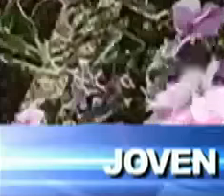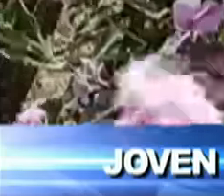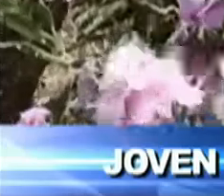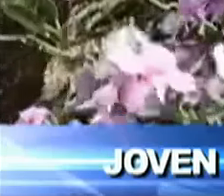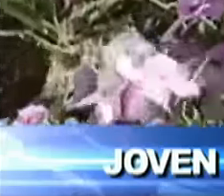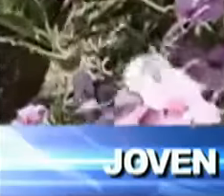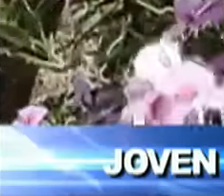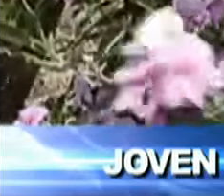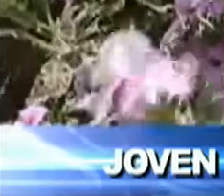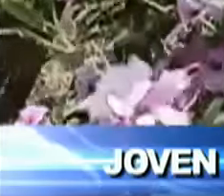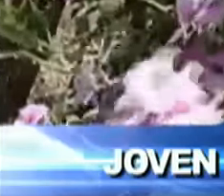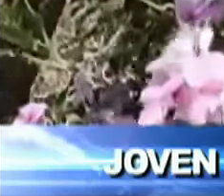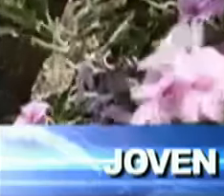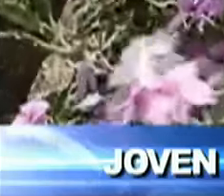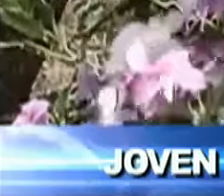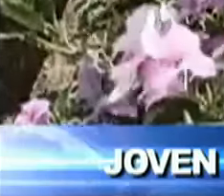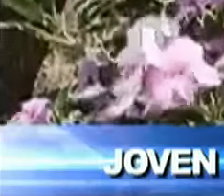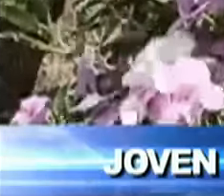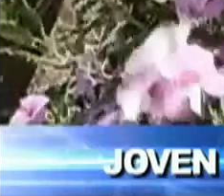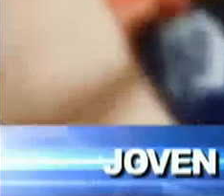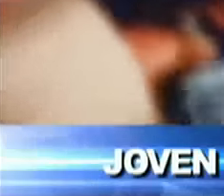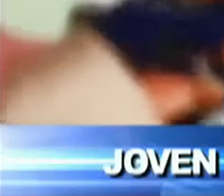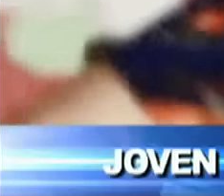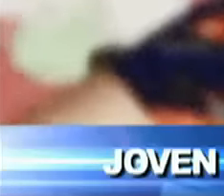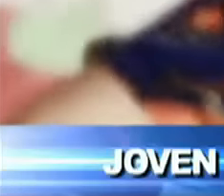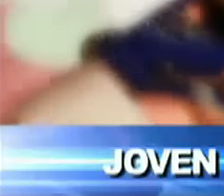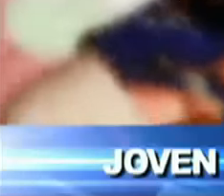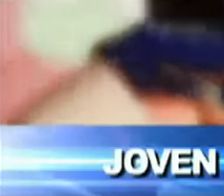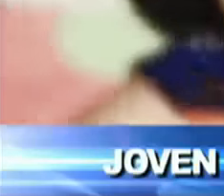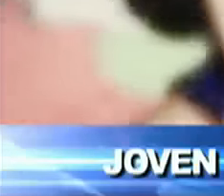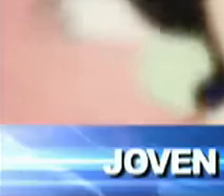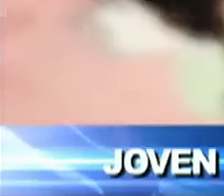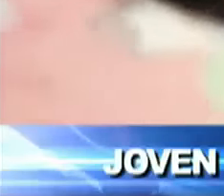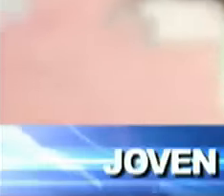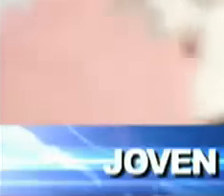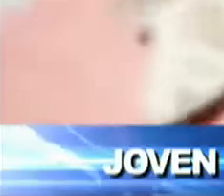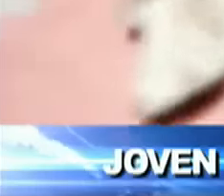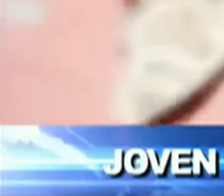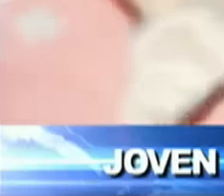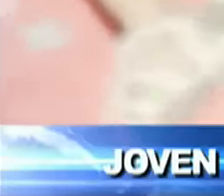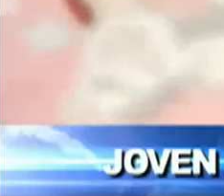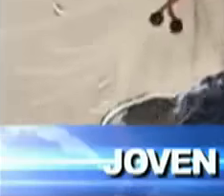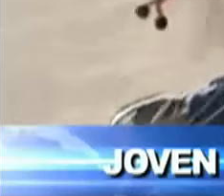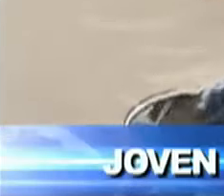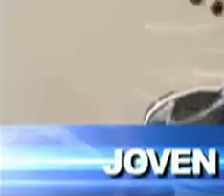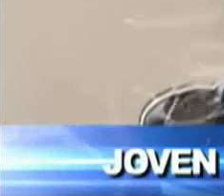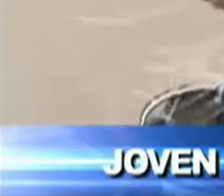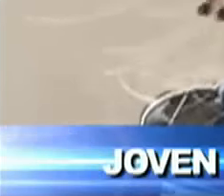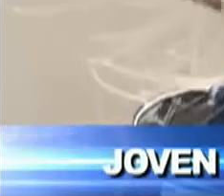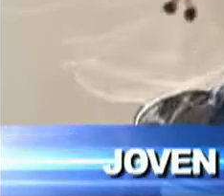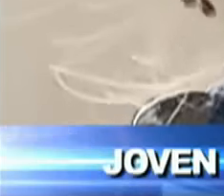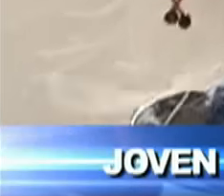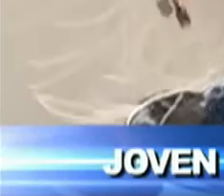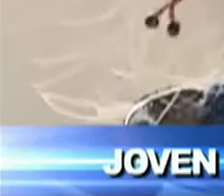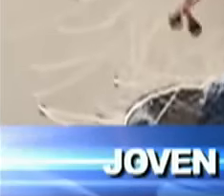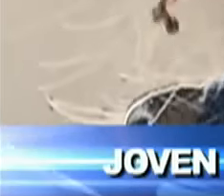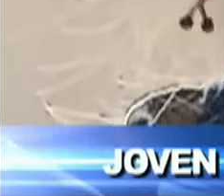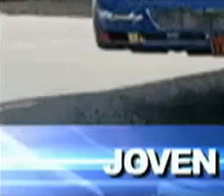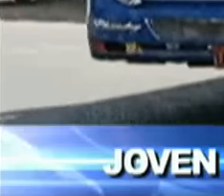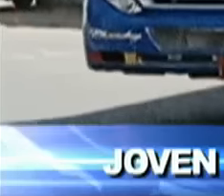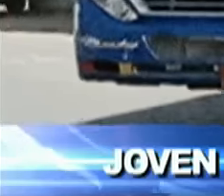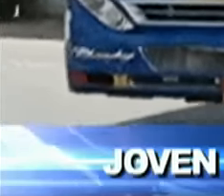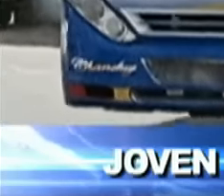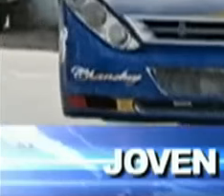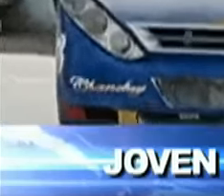habría sido violada al interior de un bus en la provincia de Santa Elena. Ella acusa al oficial del mismo y asegura que aún no